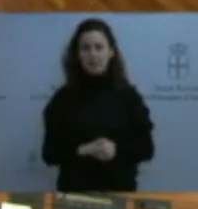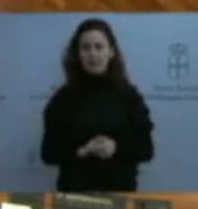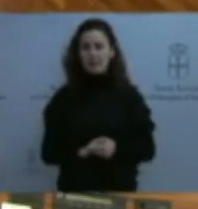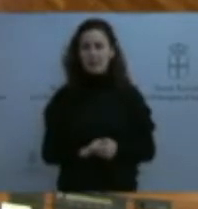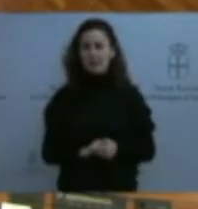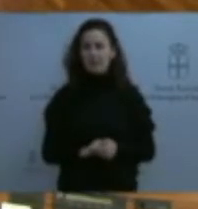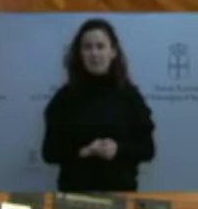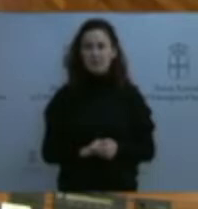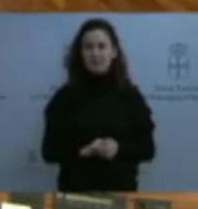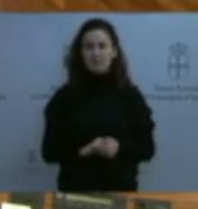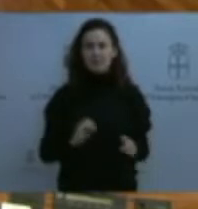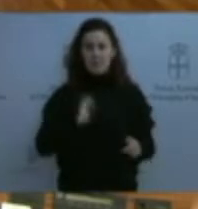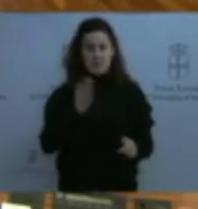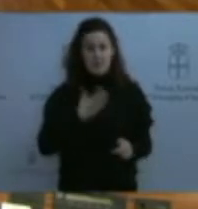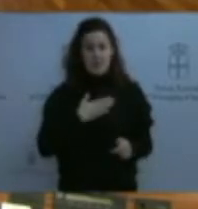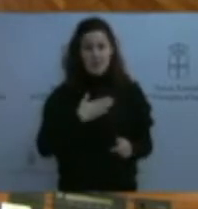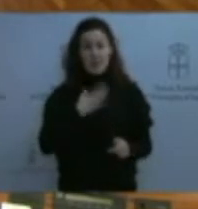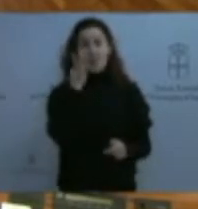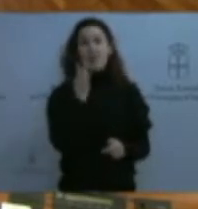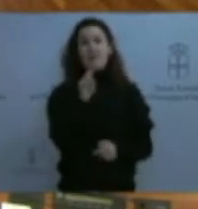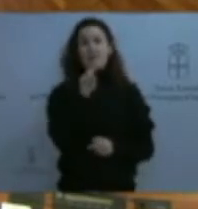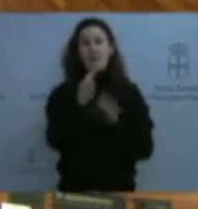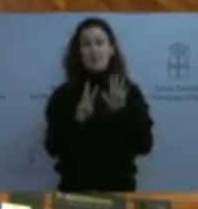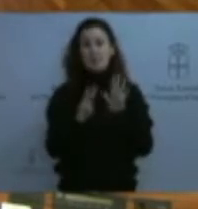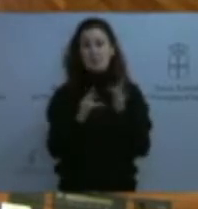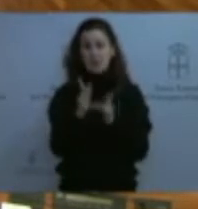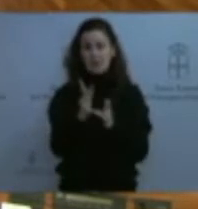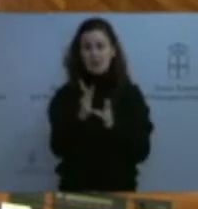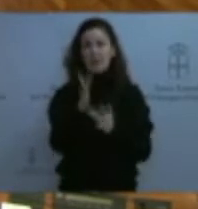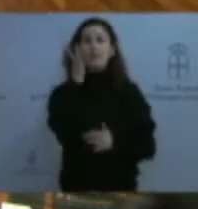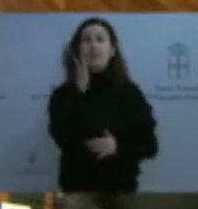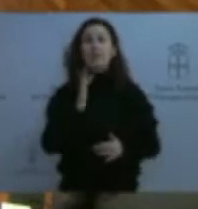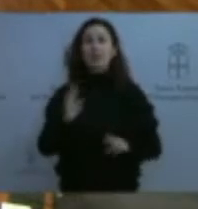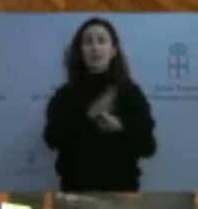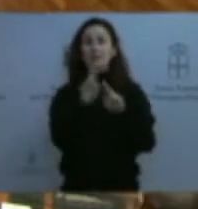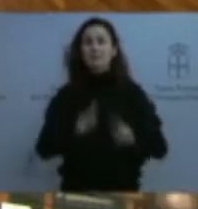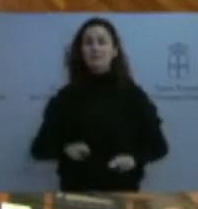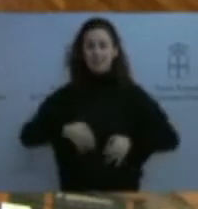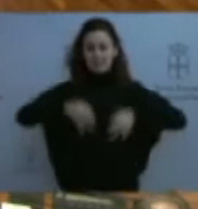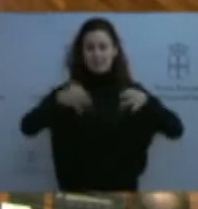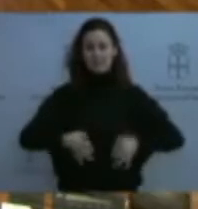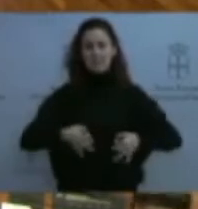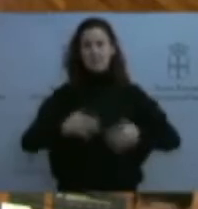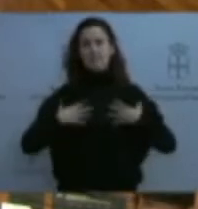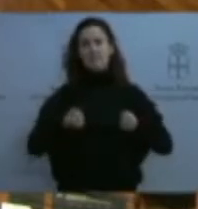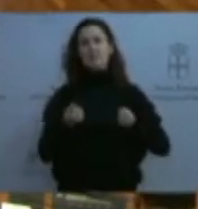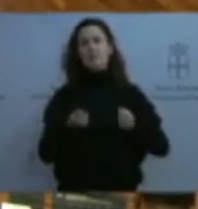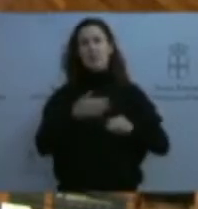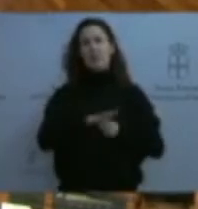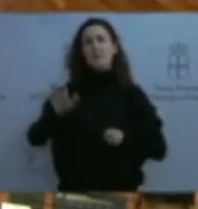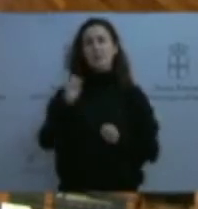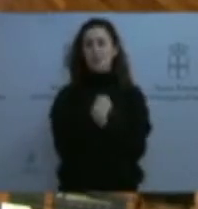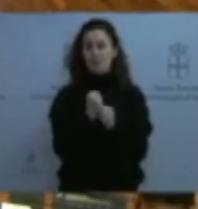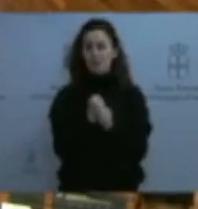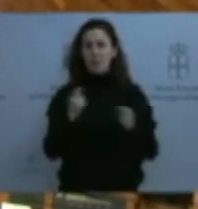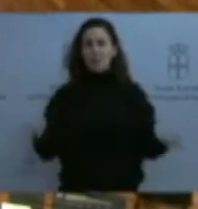Bueno, mañana 28 de abril es el Día Mundial de la Seguridad y Salud en el Trabajo. Es una campaña